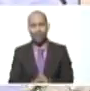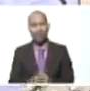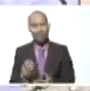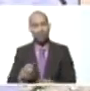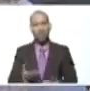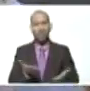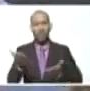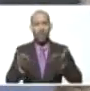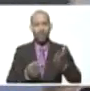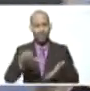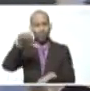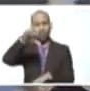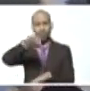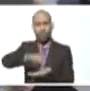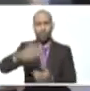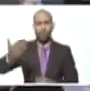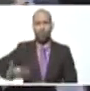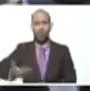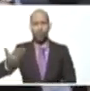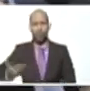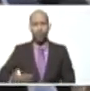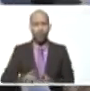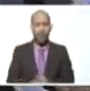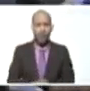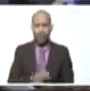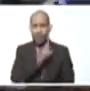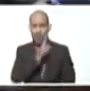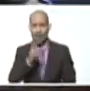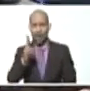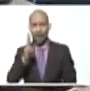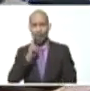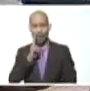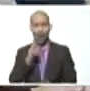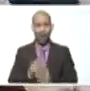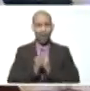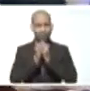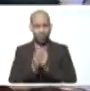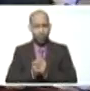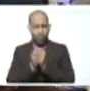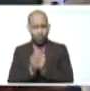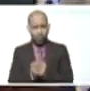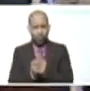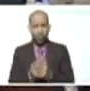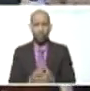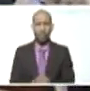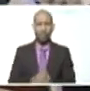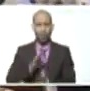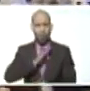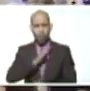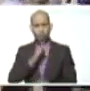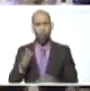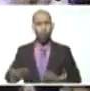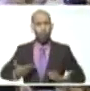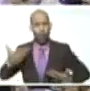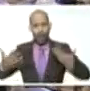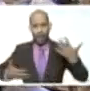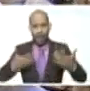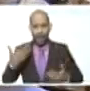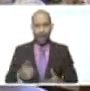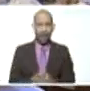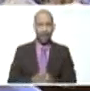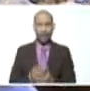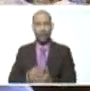puesto central. Que la Madre del Evangelio viviente, bajo la advocación de Coromoto, manantial de alegría para los pequeños, ruegue